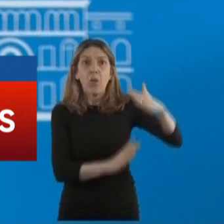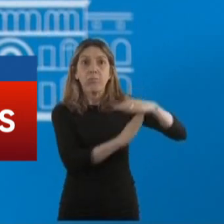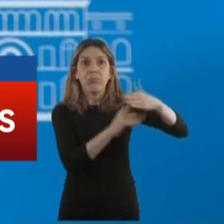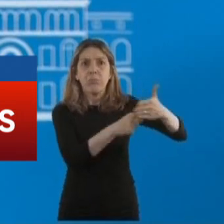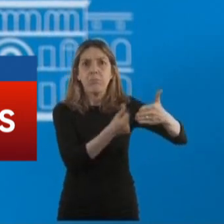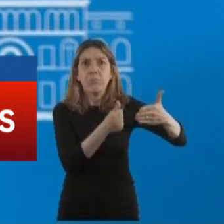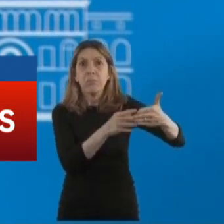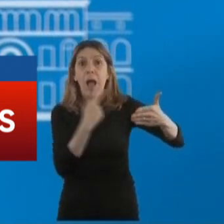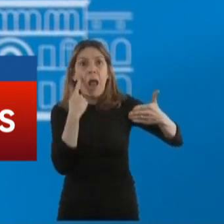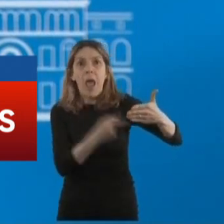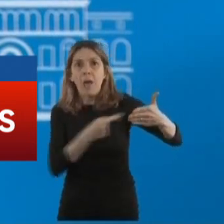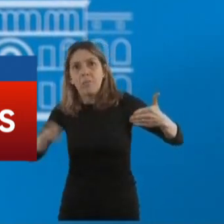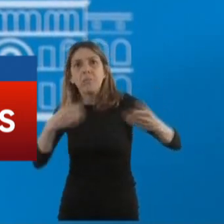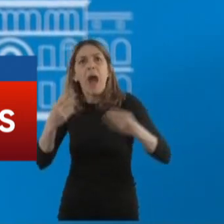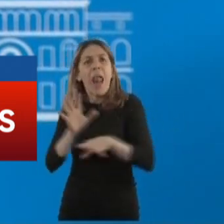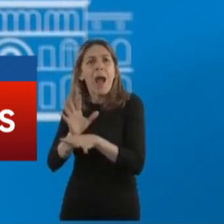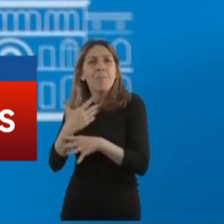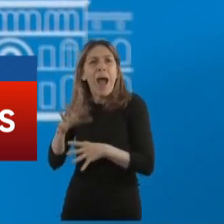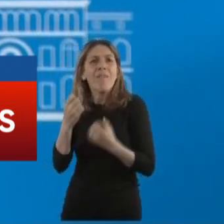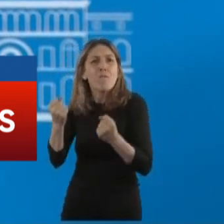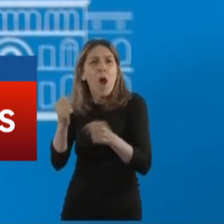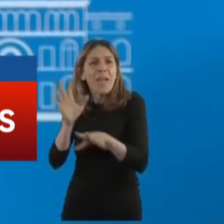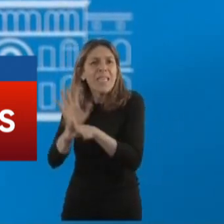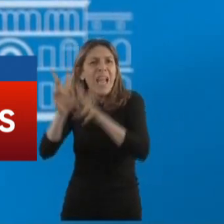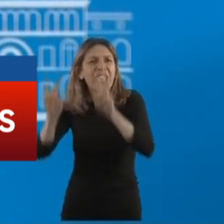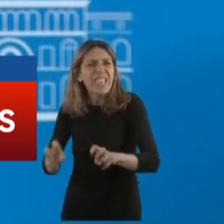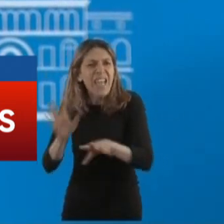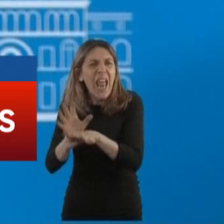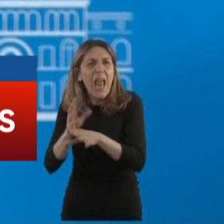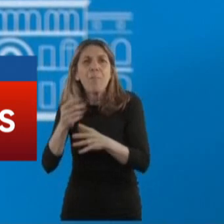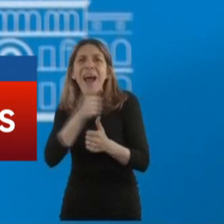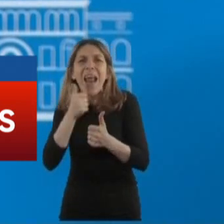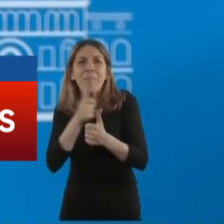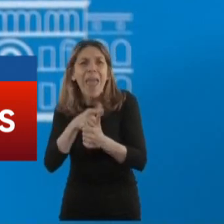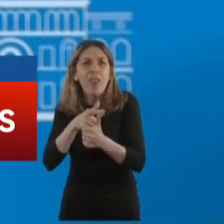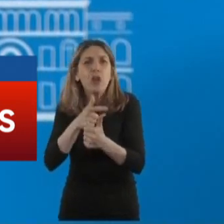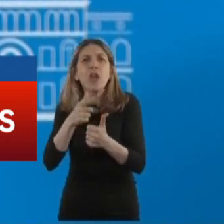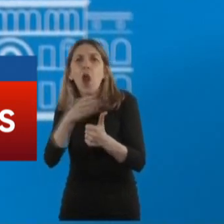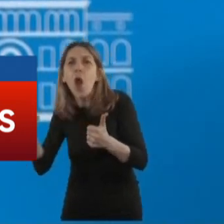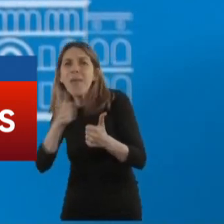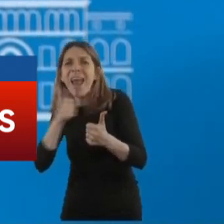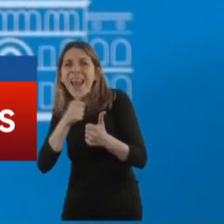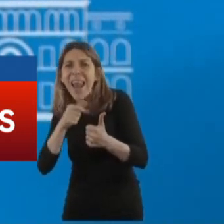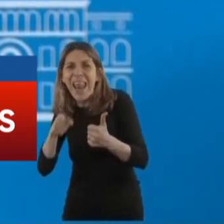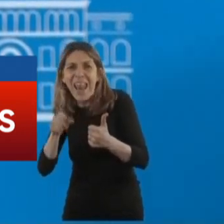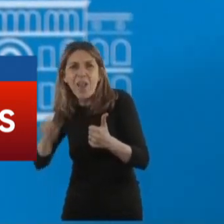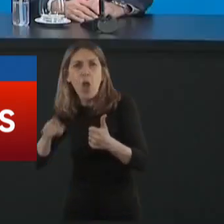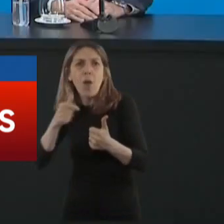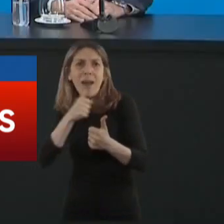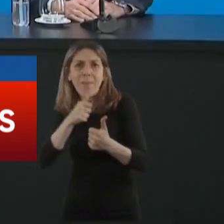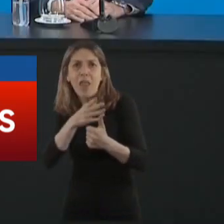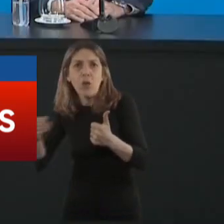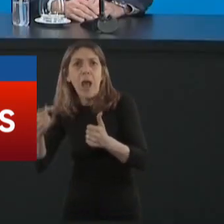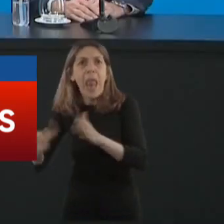por supuesto, fortalecer y mucho la política de prescripción por genéricos, la política por prescripción de genéricos de los medicamentos, que es